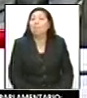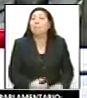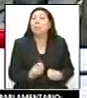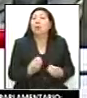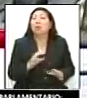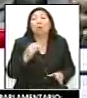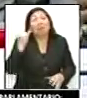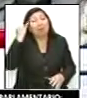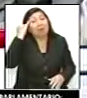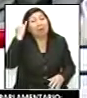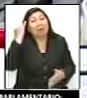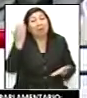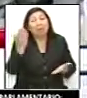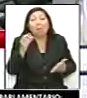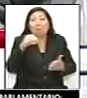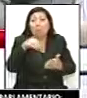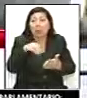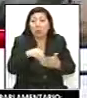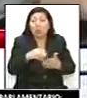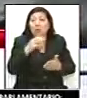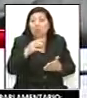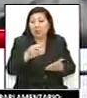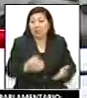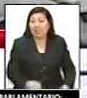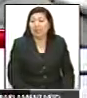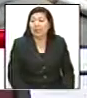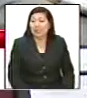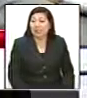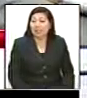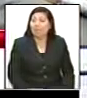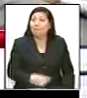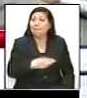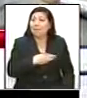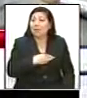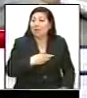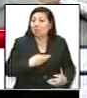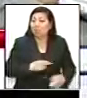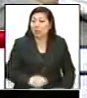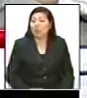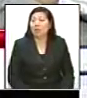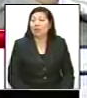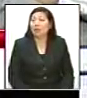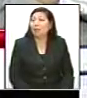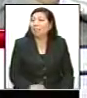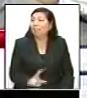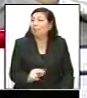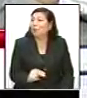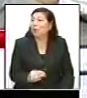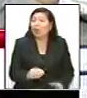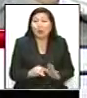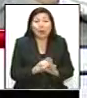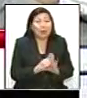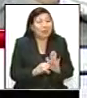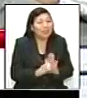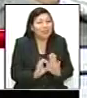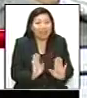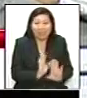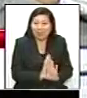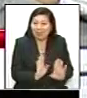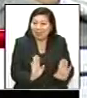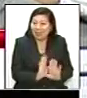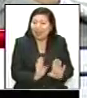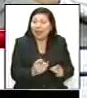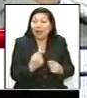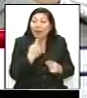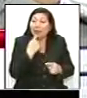alguien se le ocurrió que hay que poner en emergencia el Ministerio Público, ¿no? Esa no, la Constitución ha previsto, y